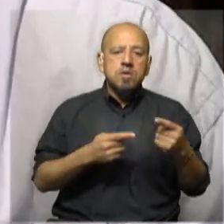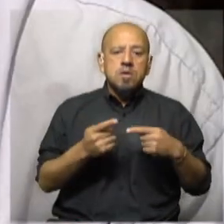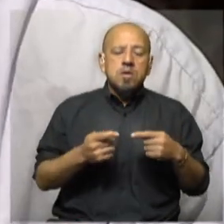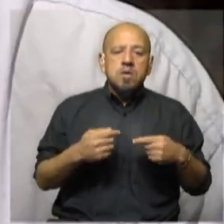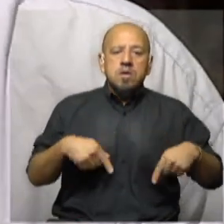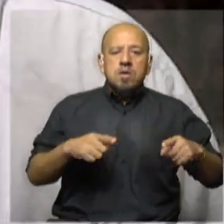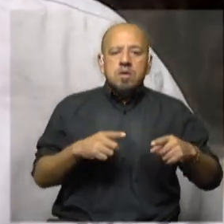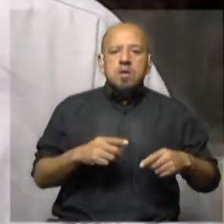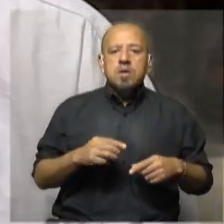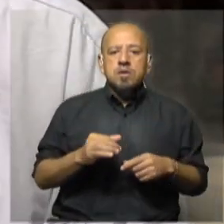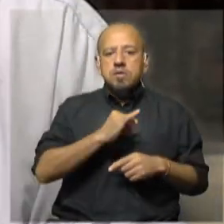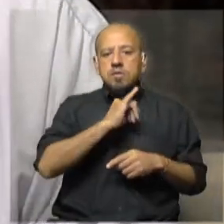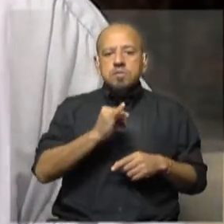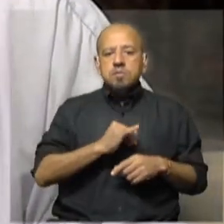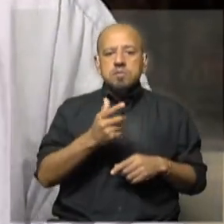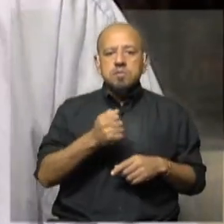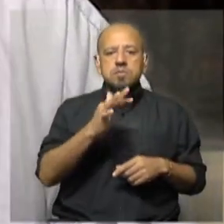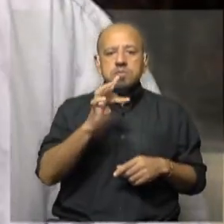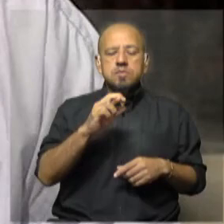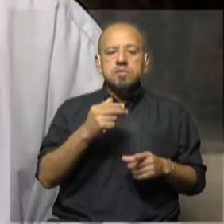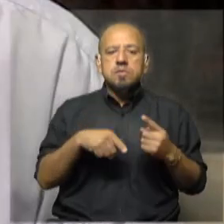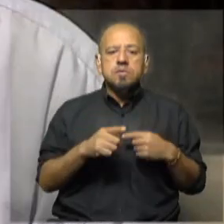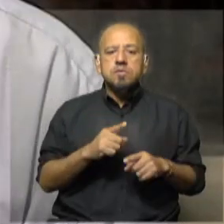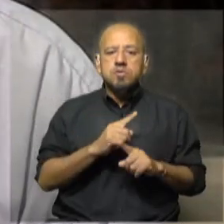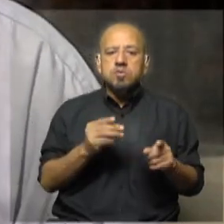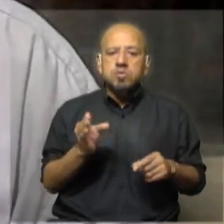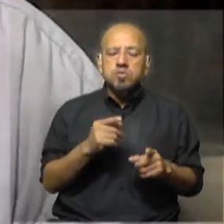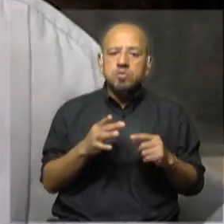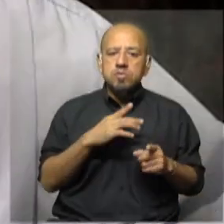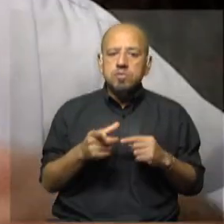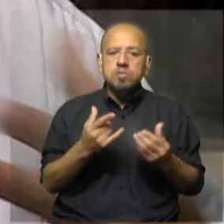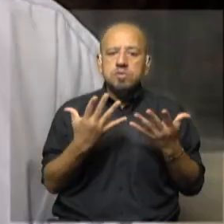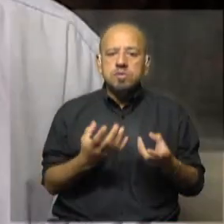cultivo y zafra tiene un comportamiento diferente y no todos se han visto afectados por la sequía.